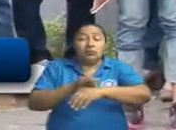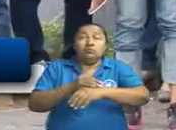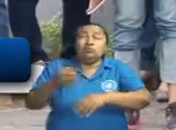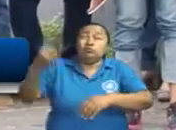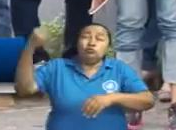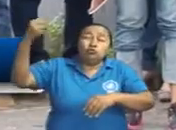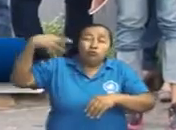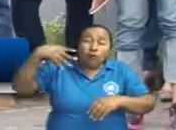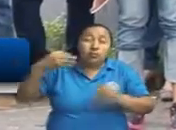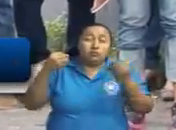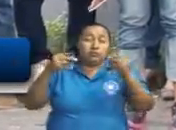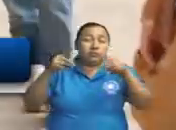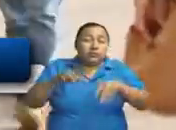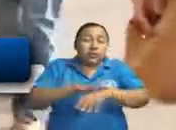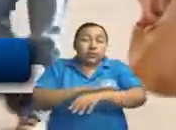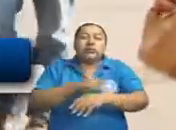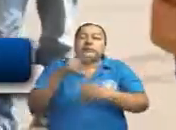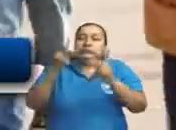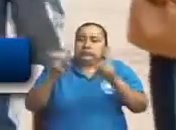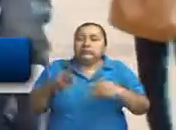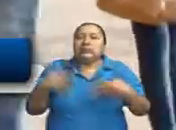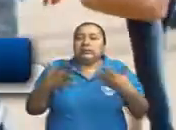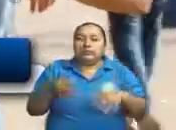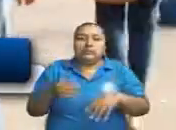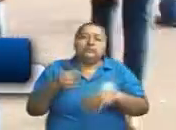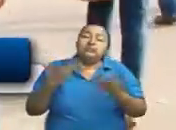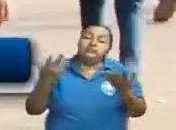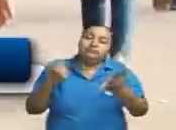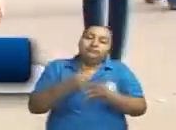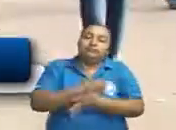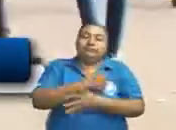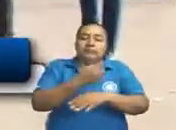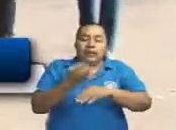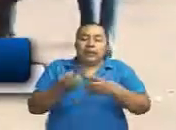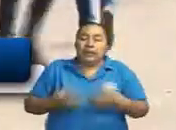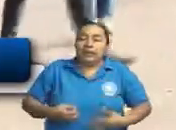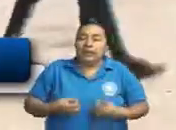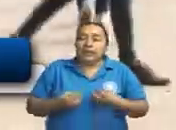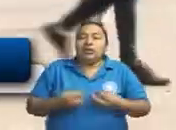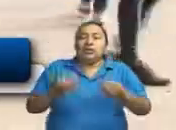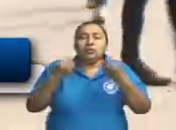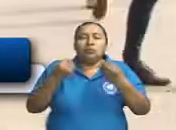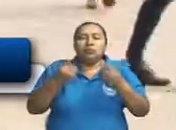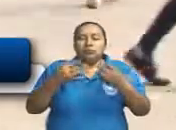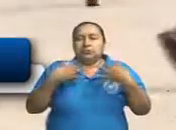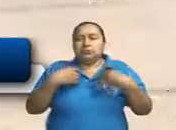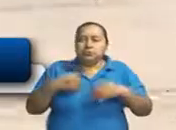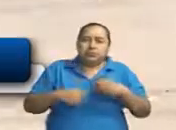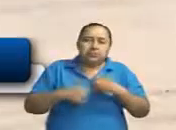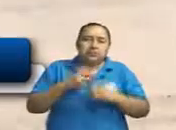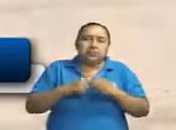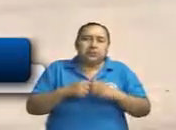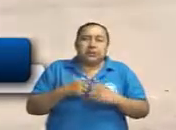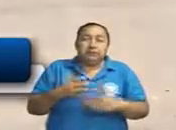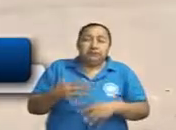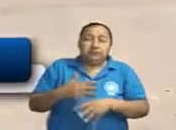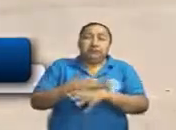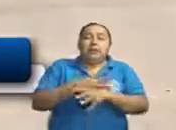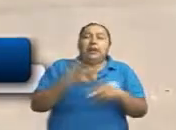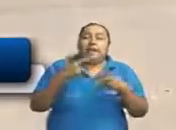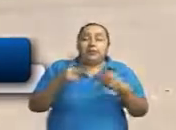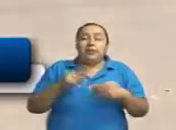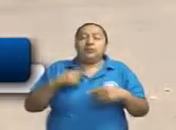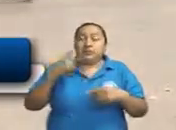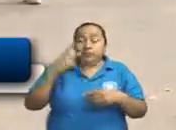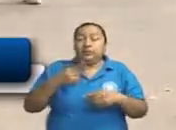mucha exposición, que también afortunadamente es un cáncer que no invade muchas estructuras, que no es tan agresivo, pero sí